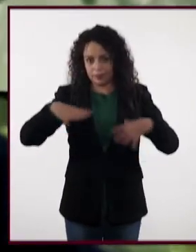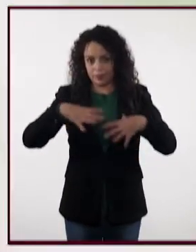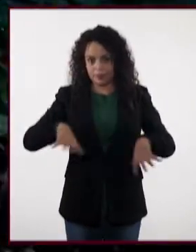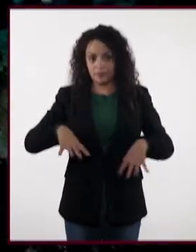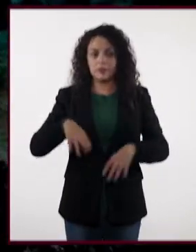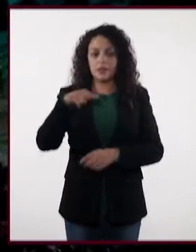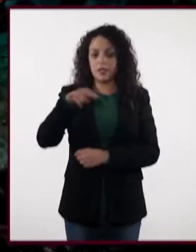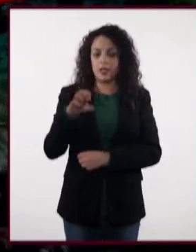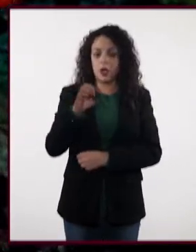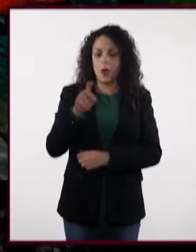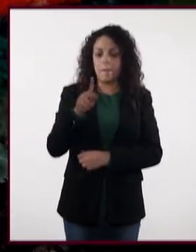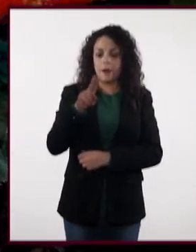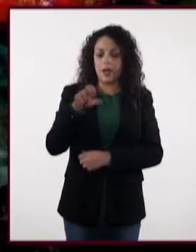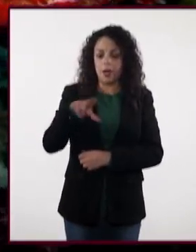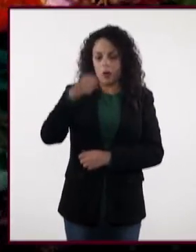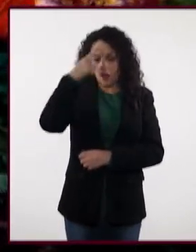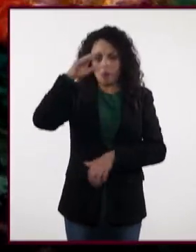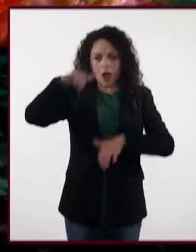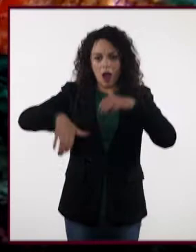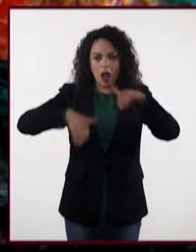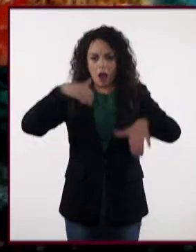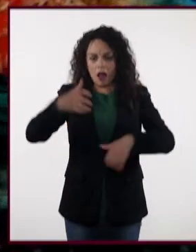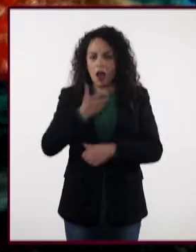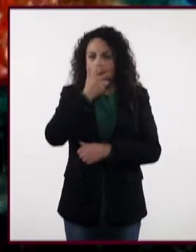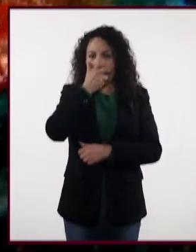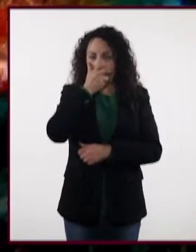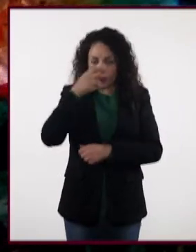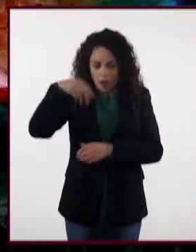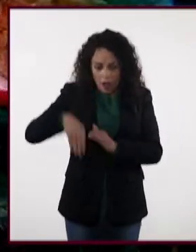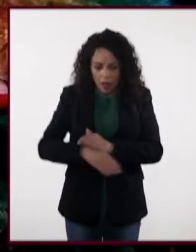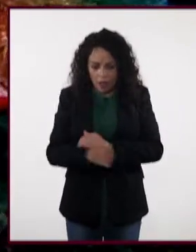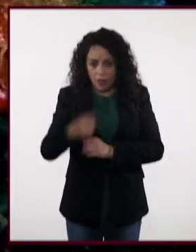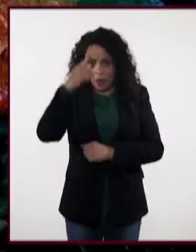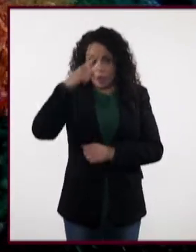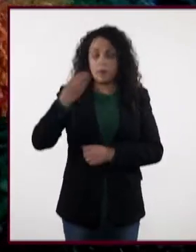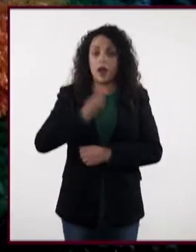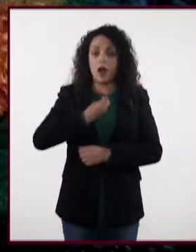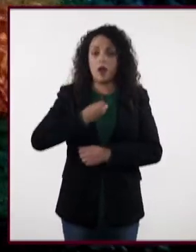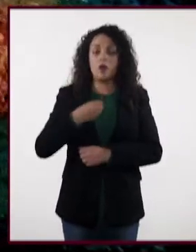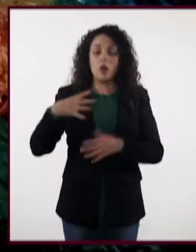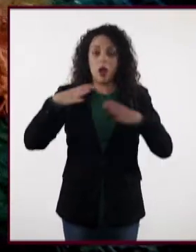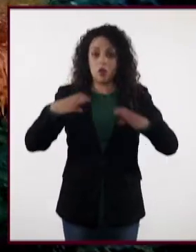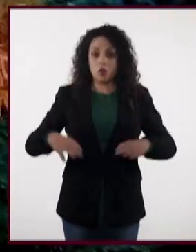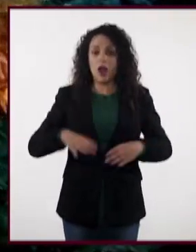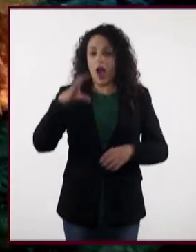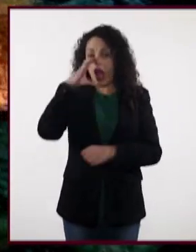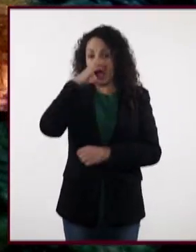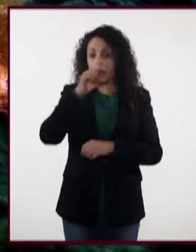los neoprenos de los buzos, diseñados para mantener el calor del cuerpo en aguas frías.